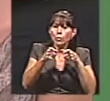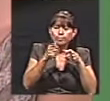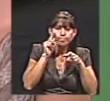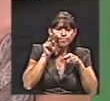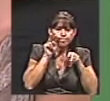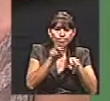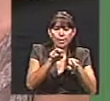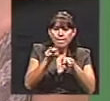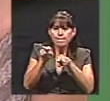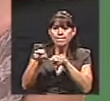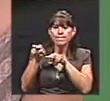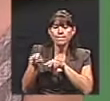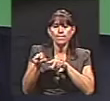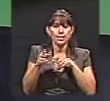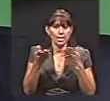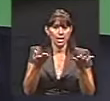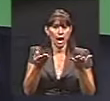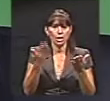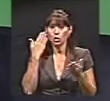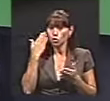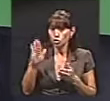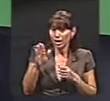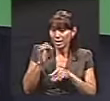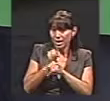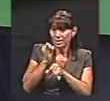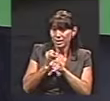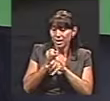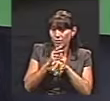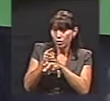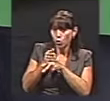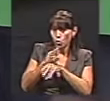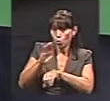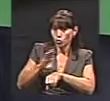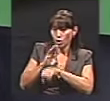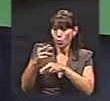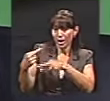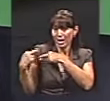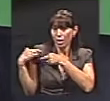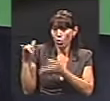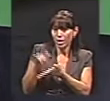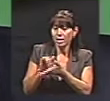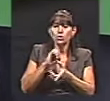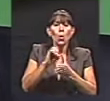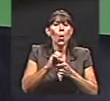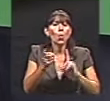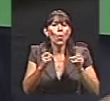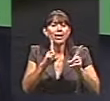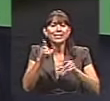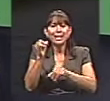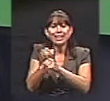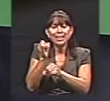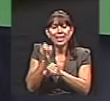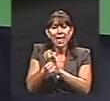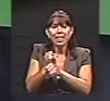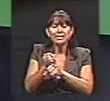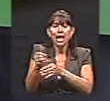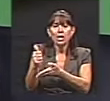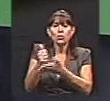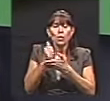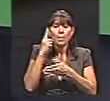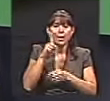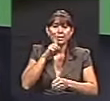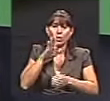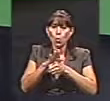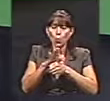no sé si me podría explicar si es el ente rector el encargado en esto y qué otras entidades también nos ayudan a que esto se cumpla.